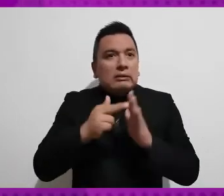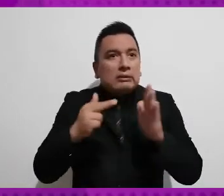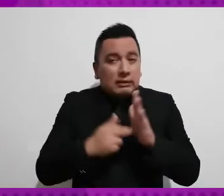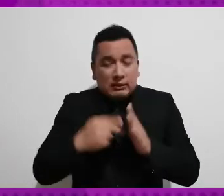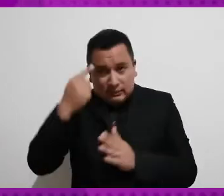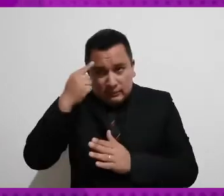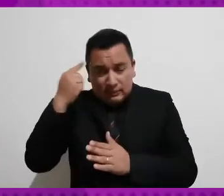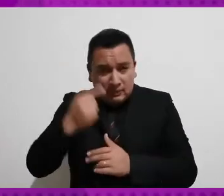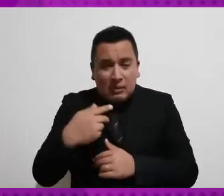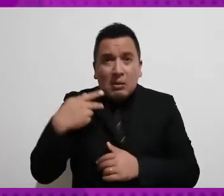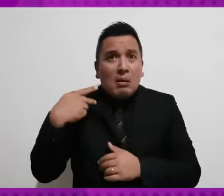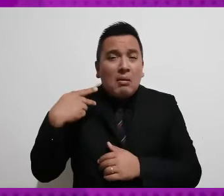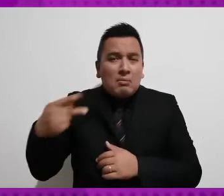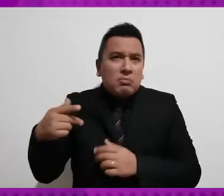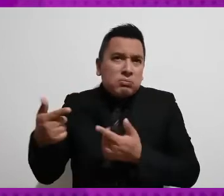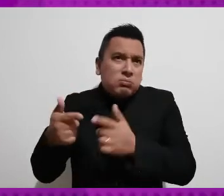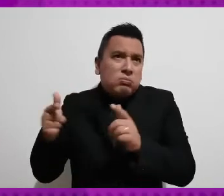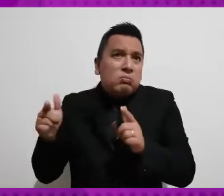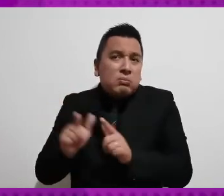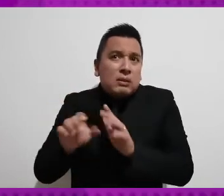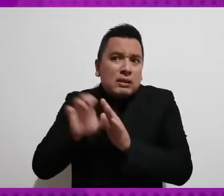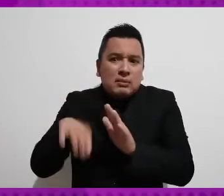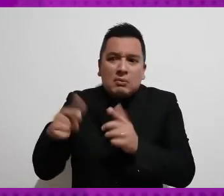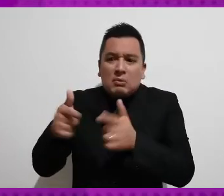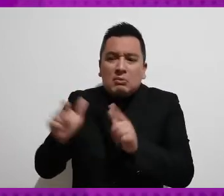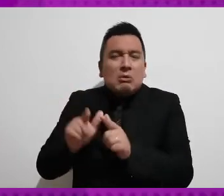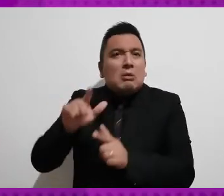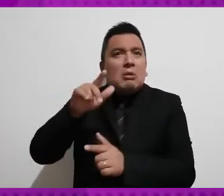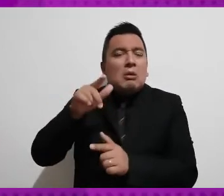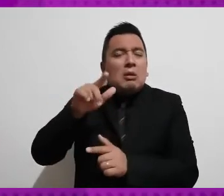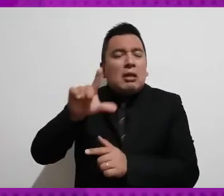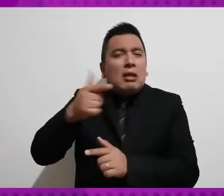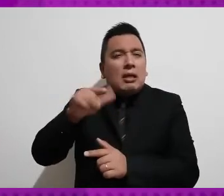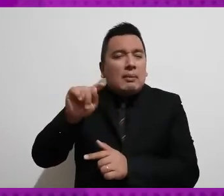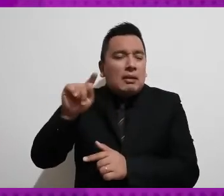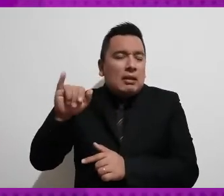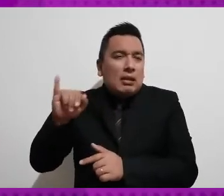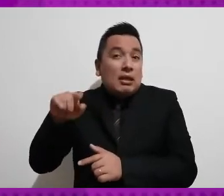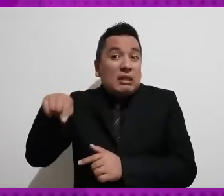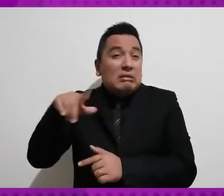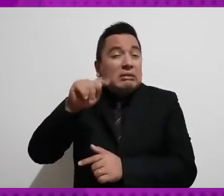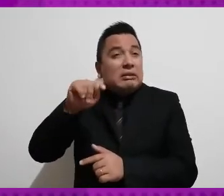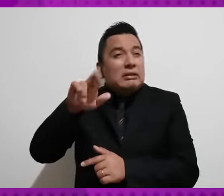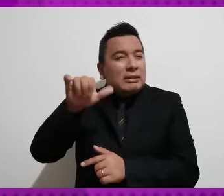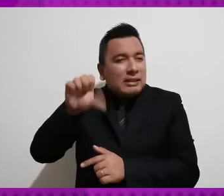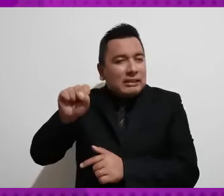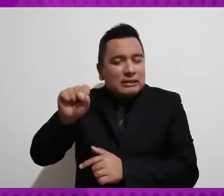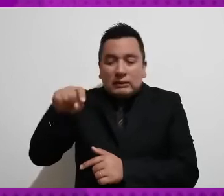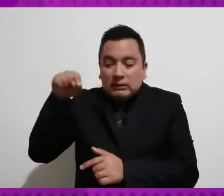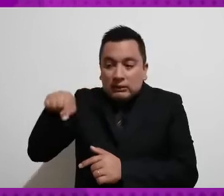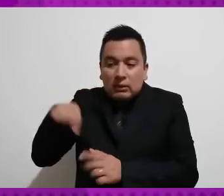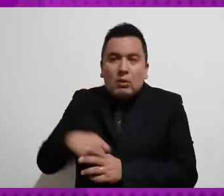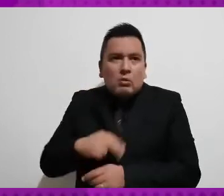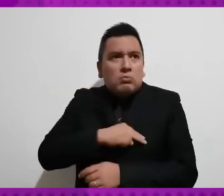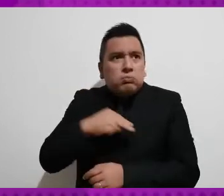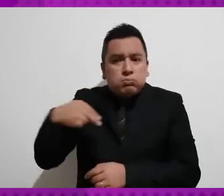garantizar a las personas trans el ejercicio del voto en igualdad de condiciones y sin discriminación en todos los tipos